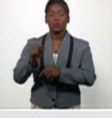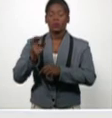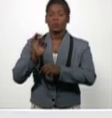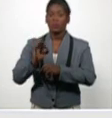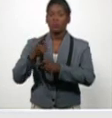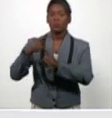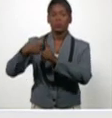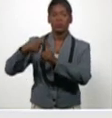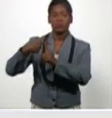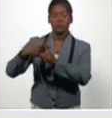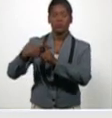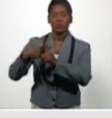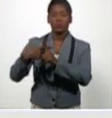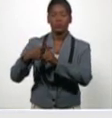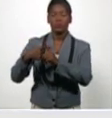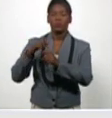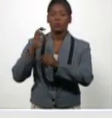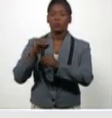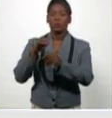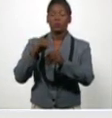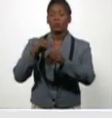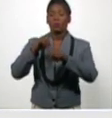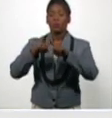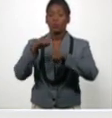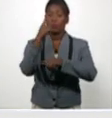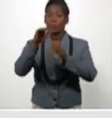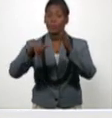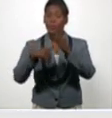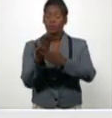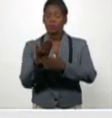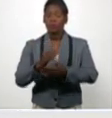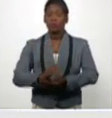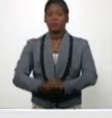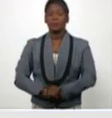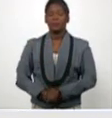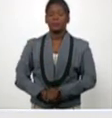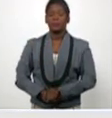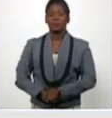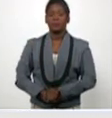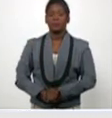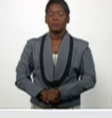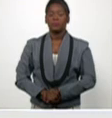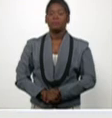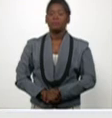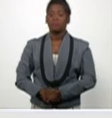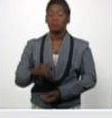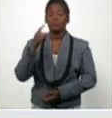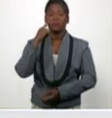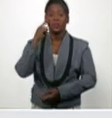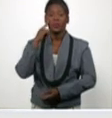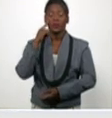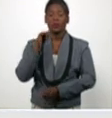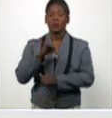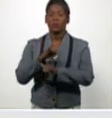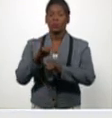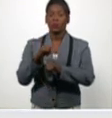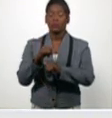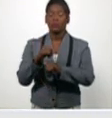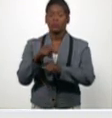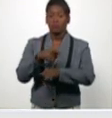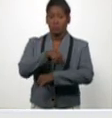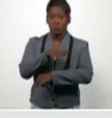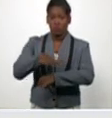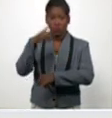uno de los días llegamos a tener el pico más alto, por utilizar el término que maneja la población, el